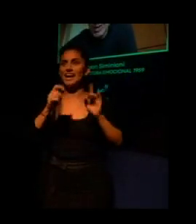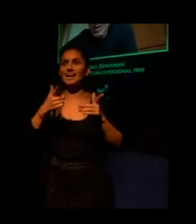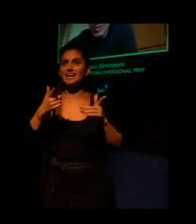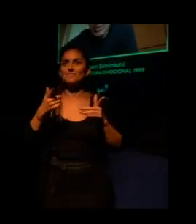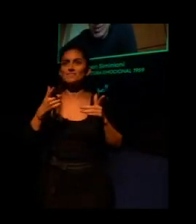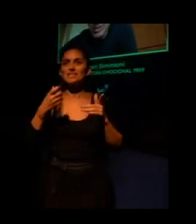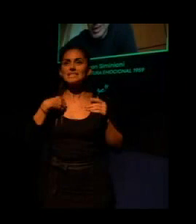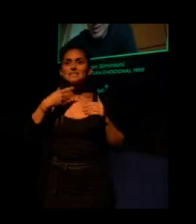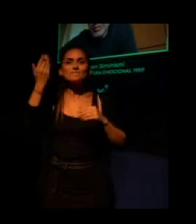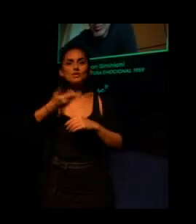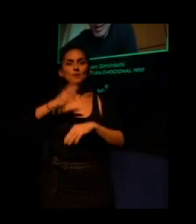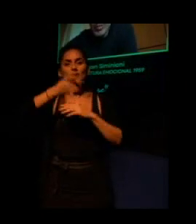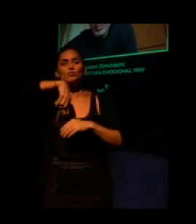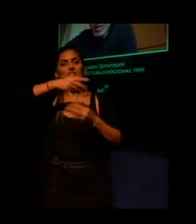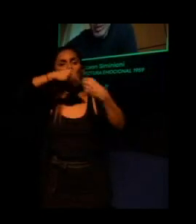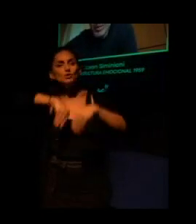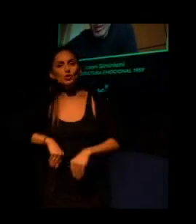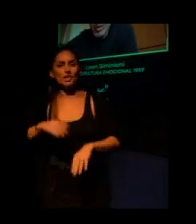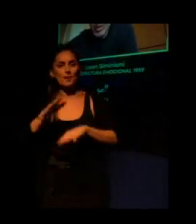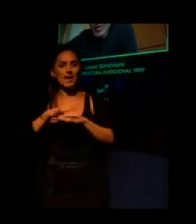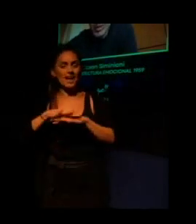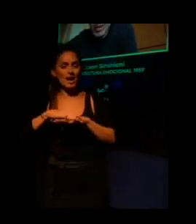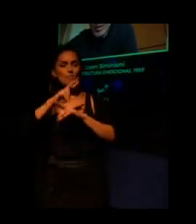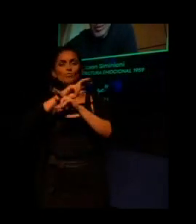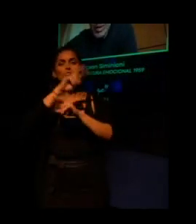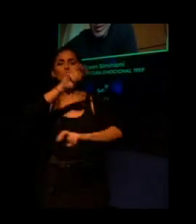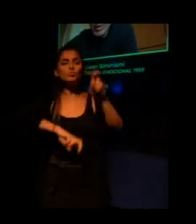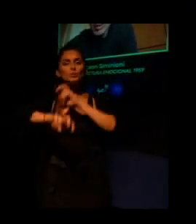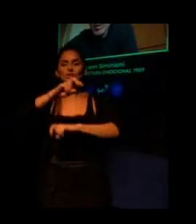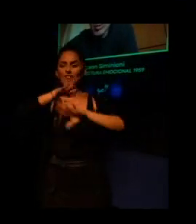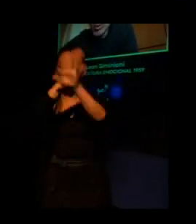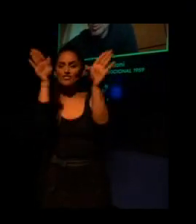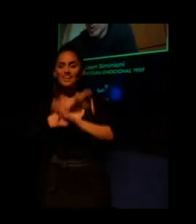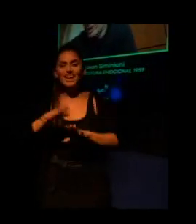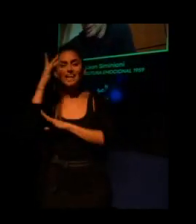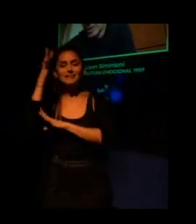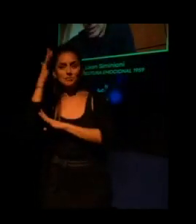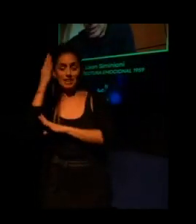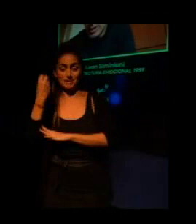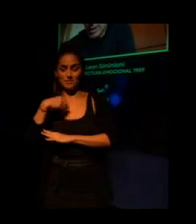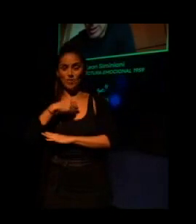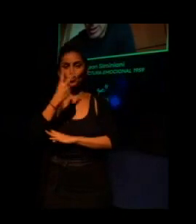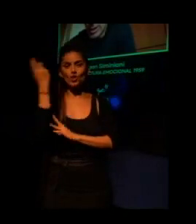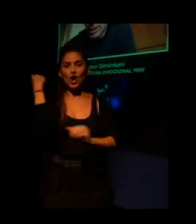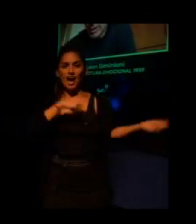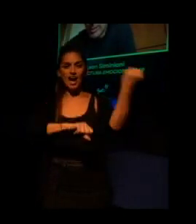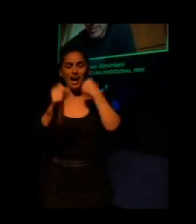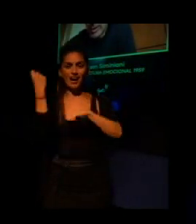que posibilita que haya un final con esperanza para Andrea y Sebas, que son nuestros personajes.